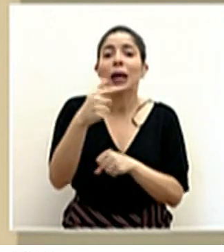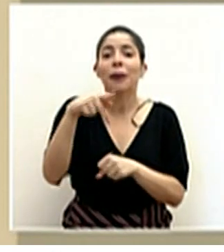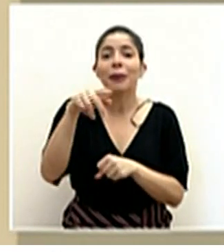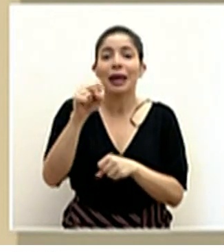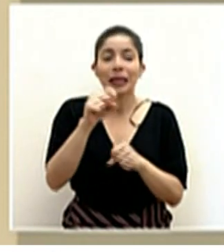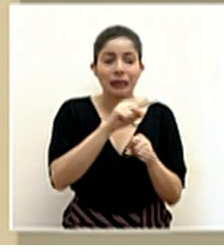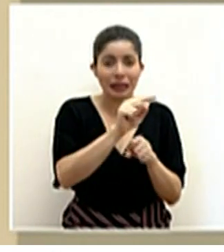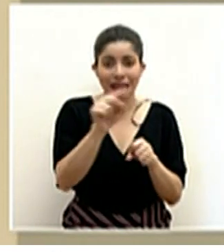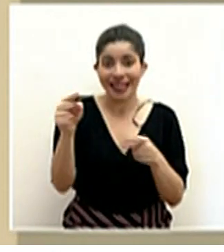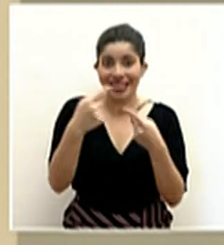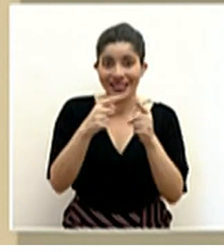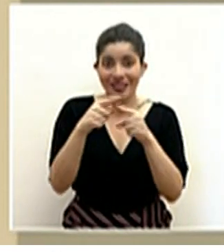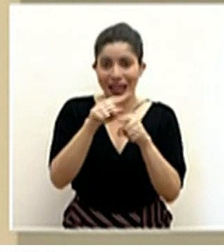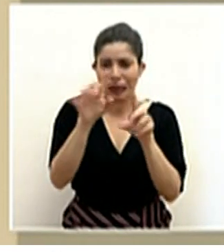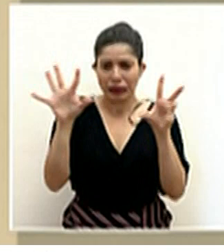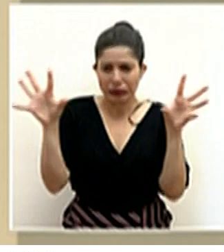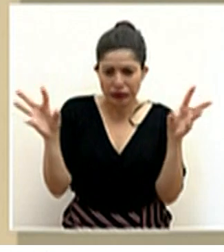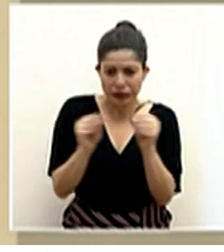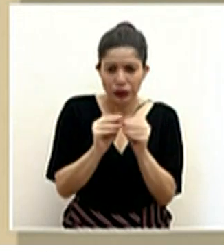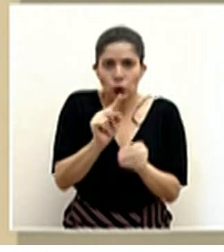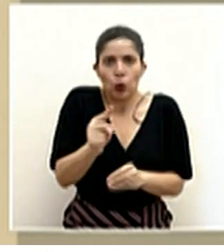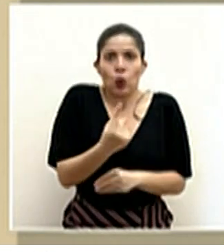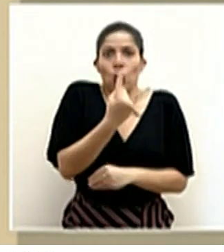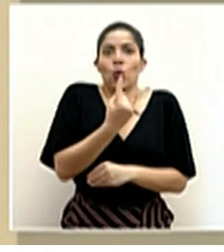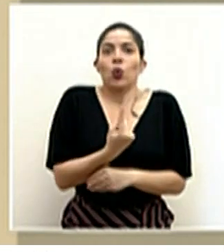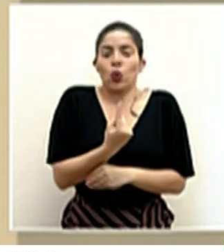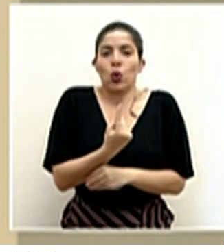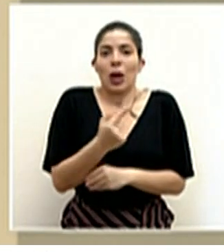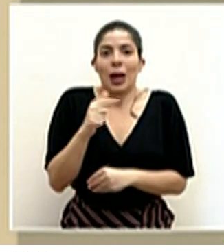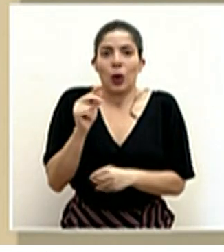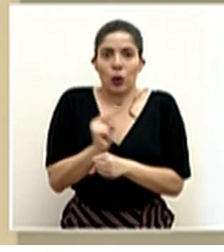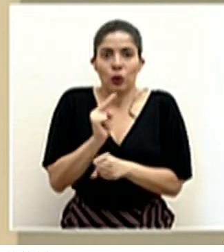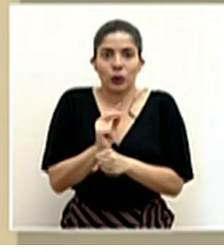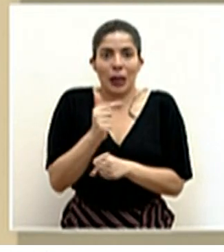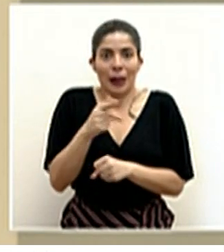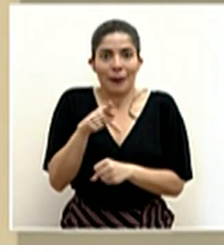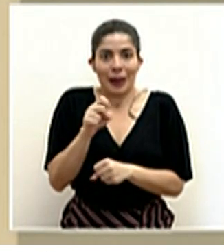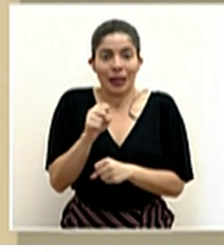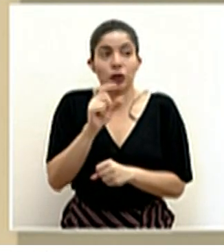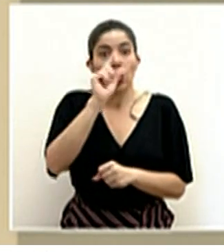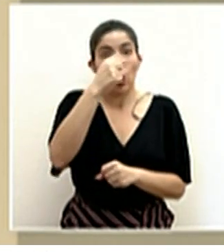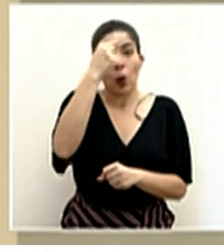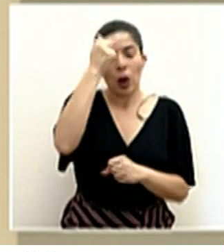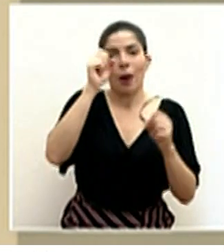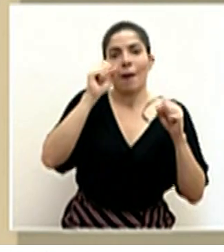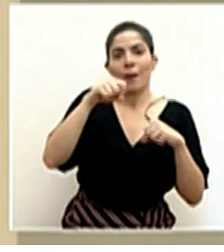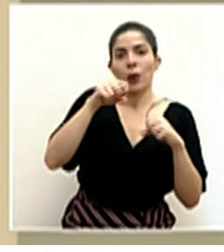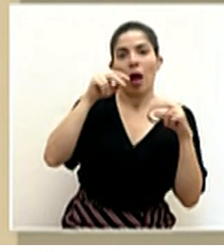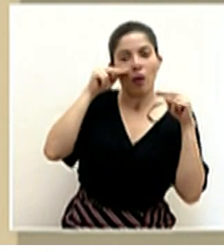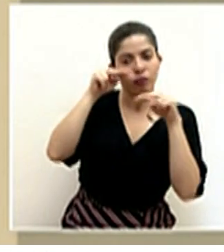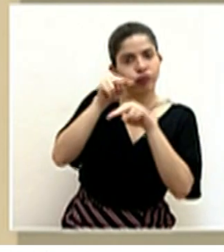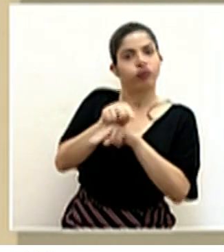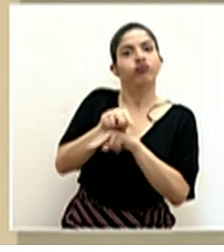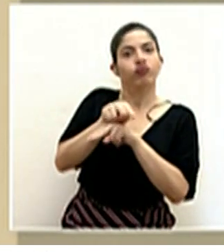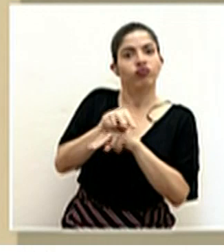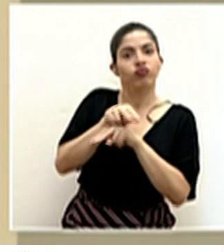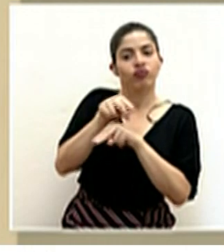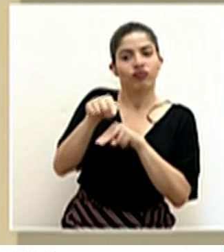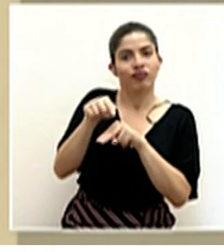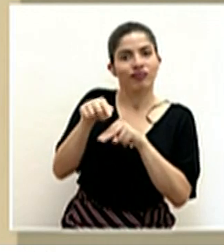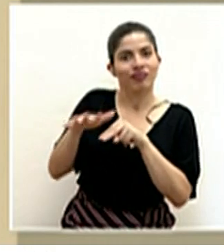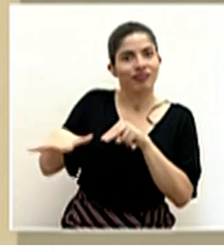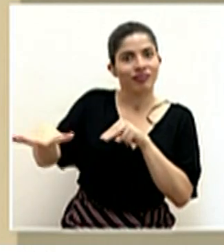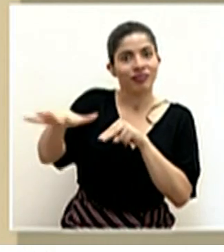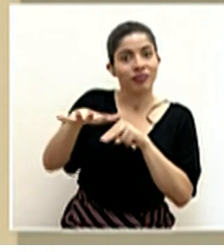sola plataforma que va a tener trazabilidad por parte de las autoridades de gobierno. Y